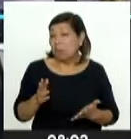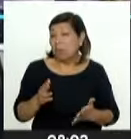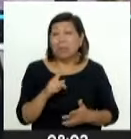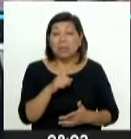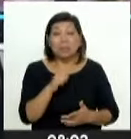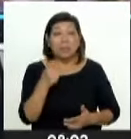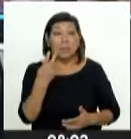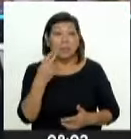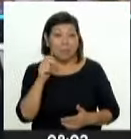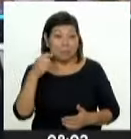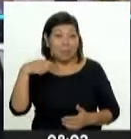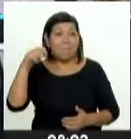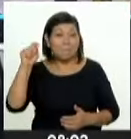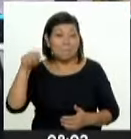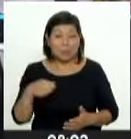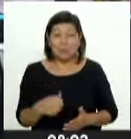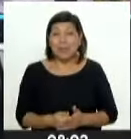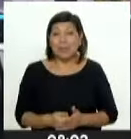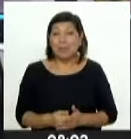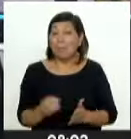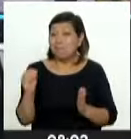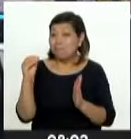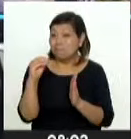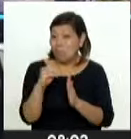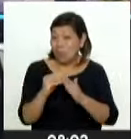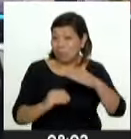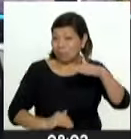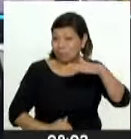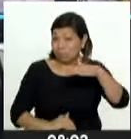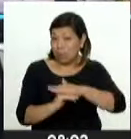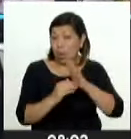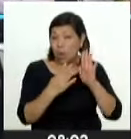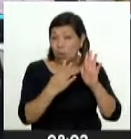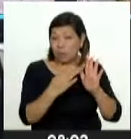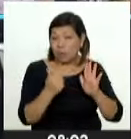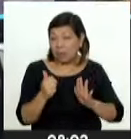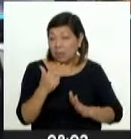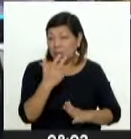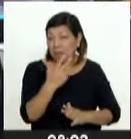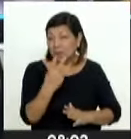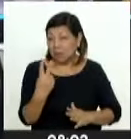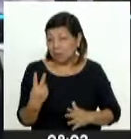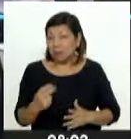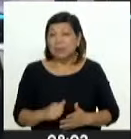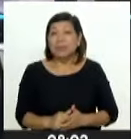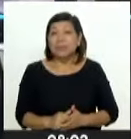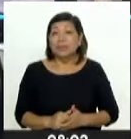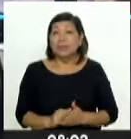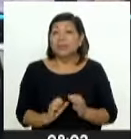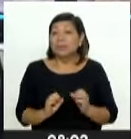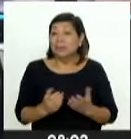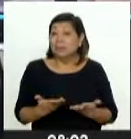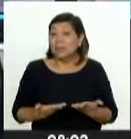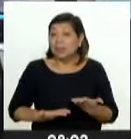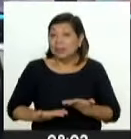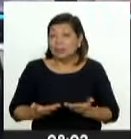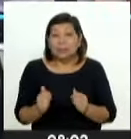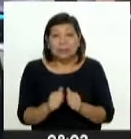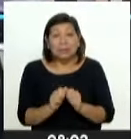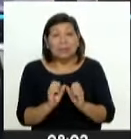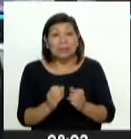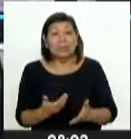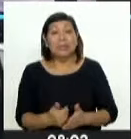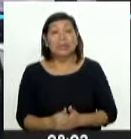de 120%. Entonces, al poner este tope de tasas de 96.32 en este caso, obviamente hace que estas entidades le